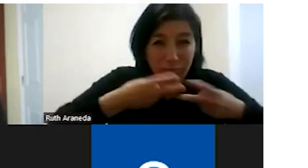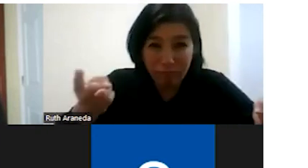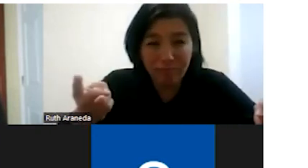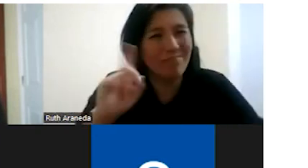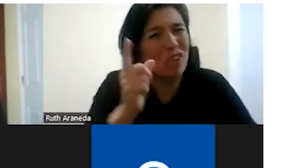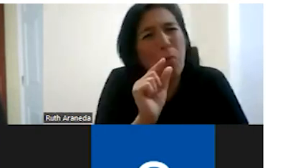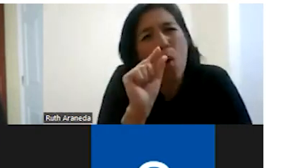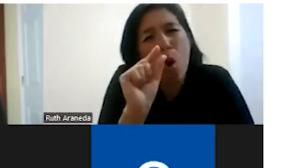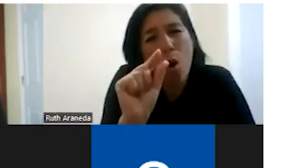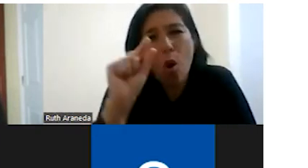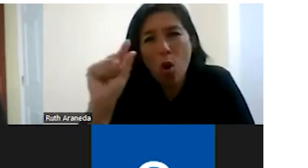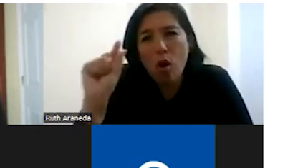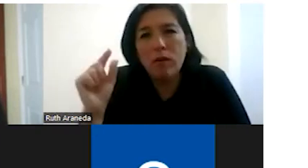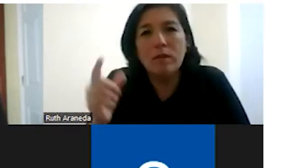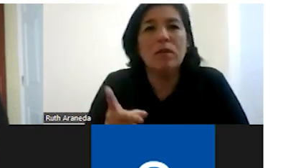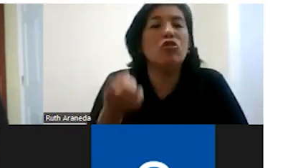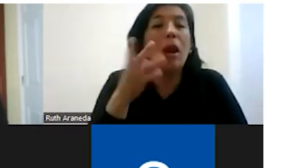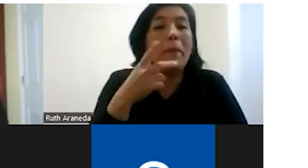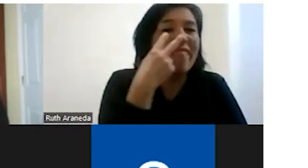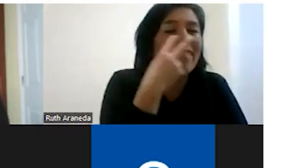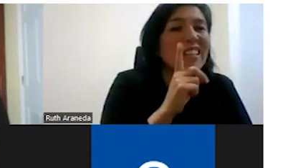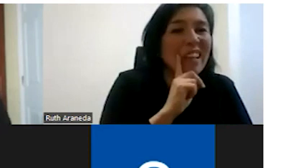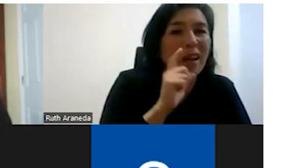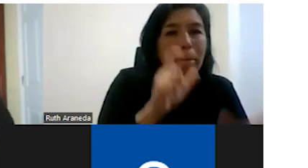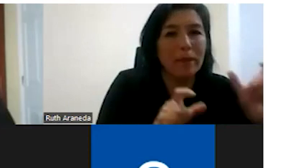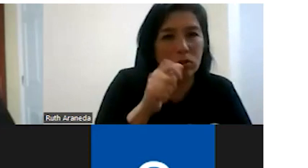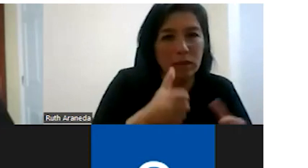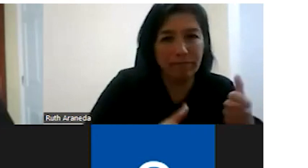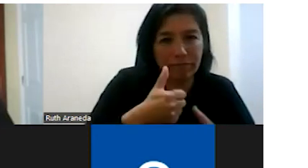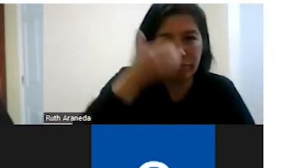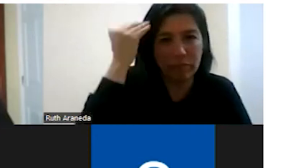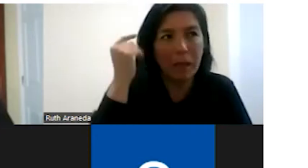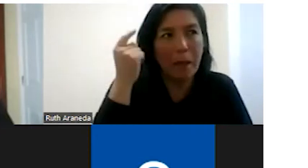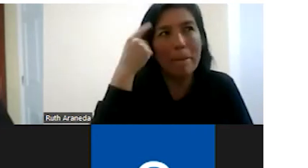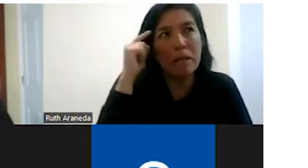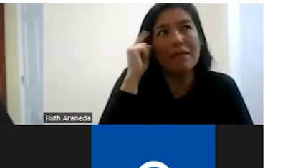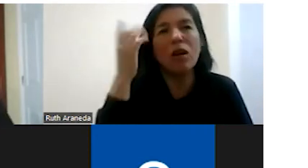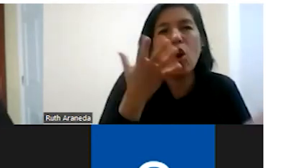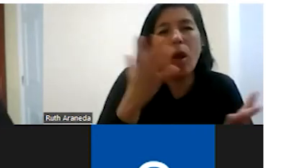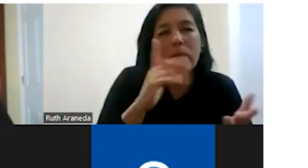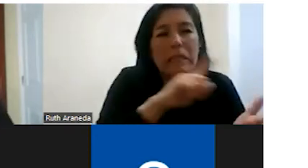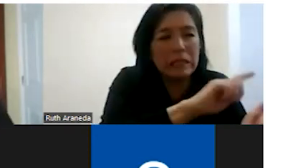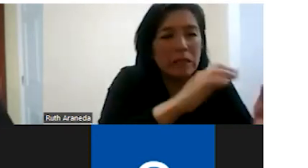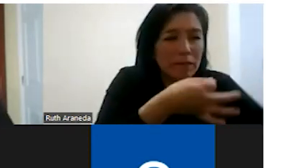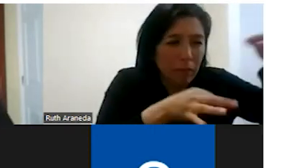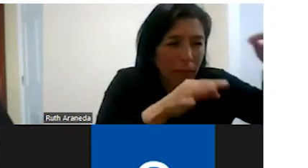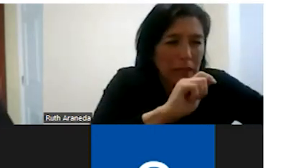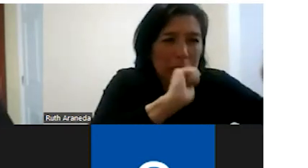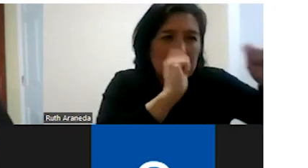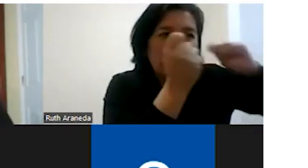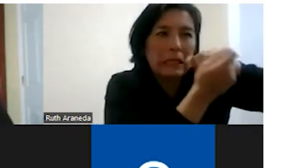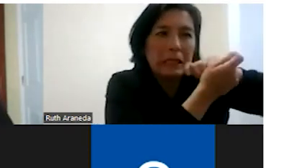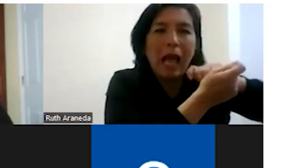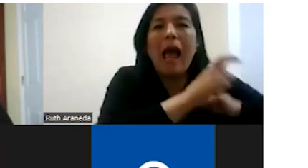muy parcial, y lo ven los especialistas. El tema es cómo eso lo traducimos nosotros a la formación de la